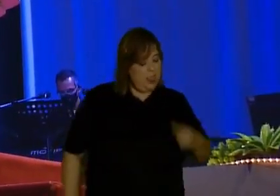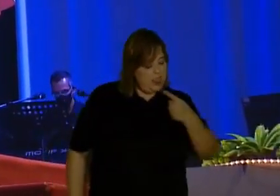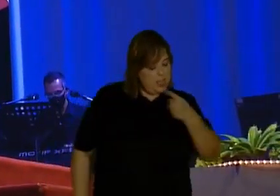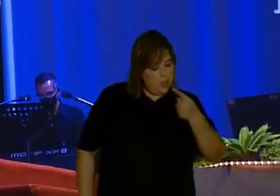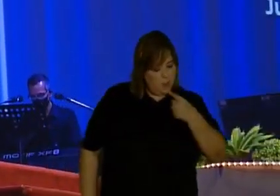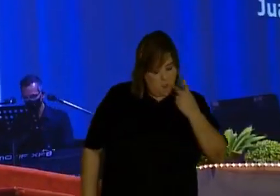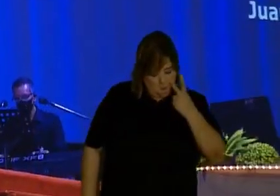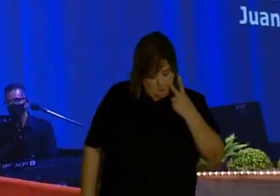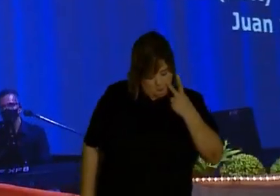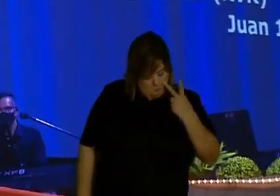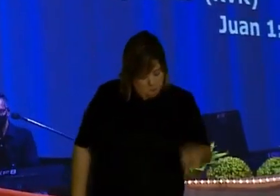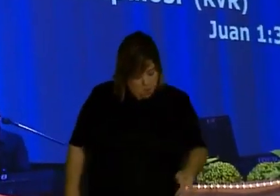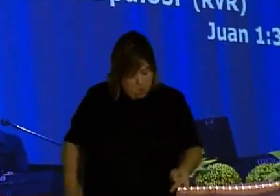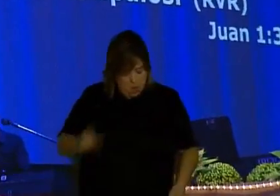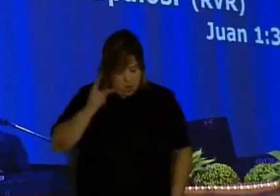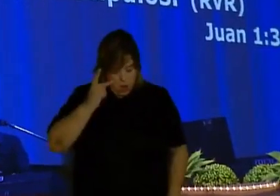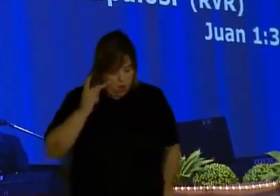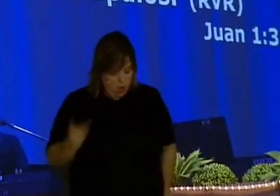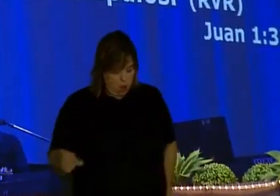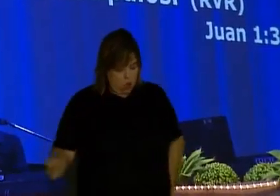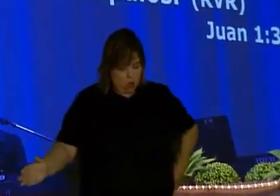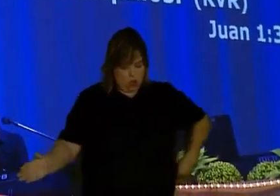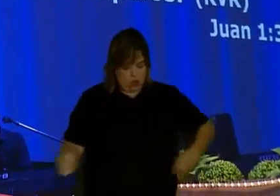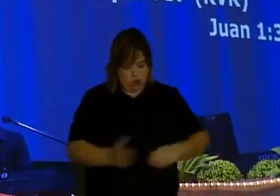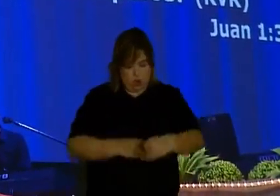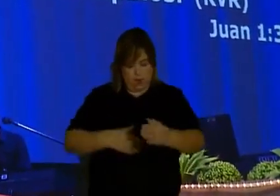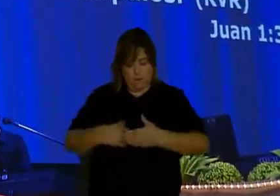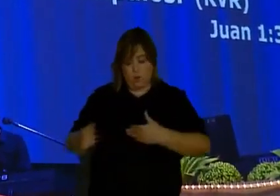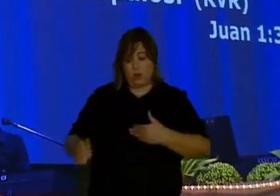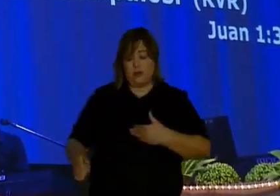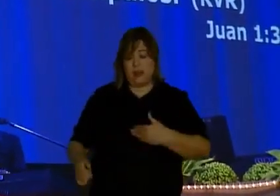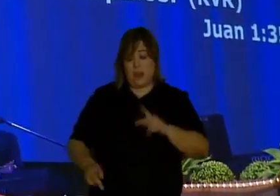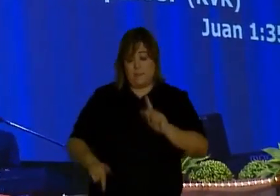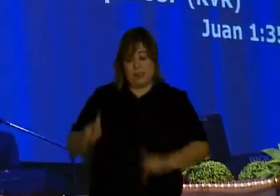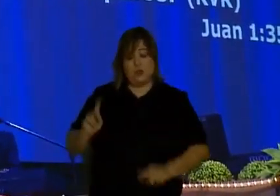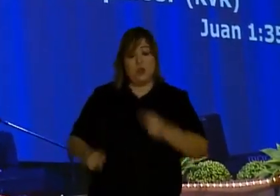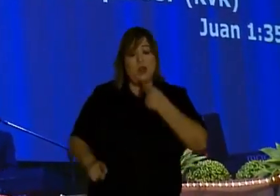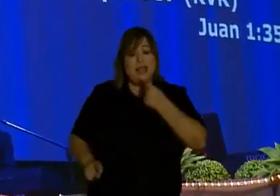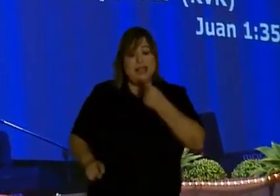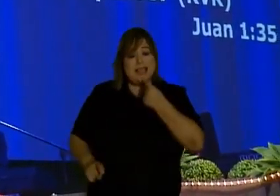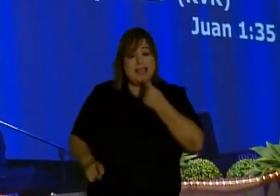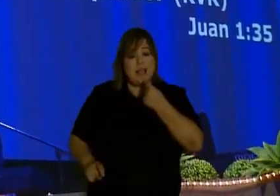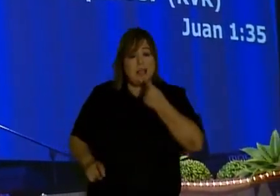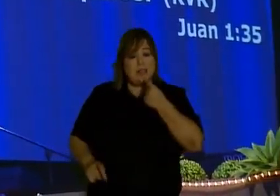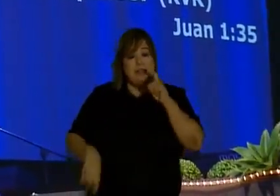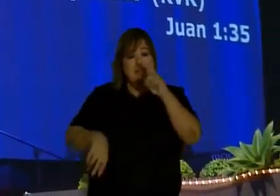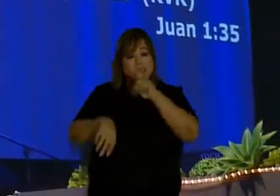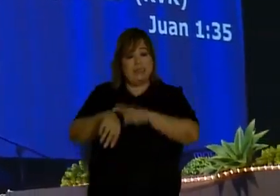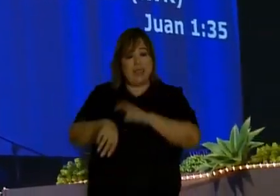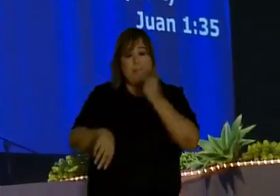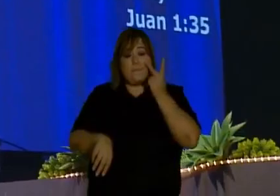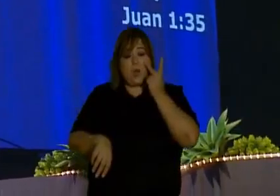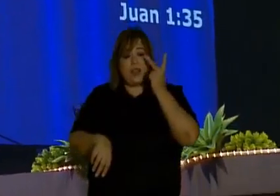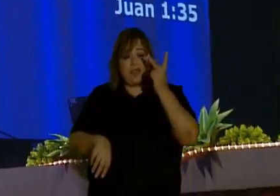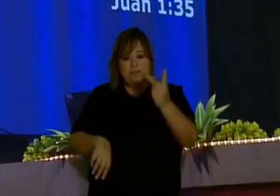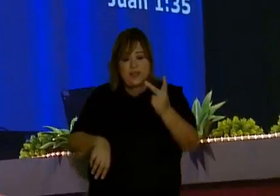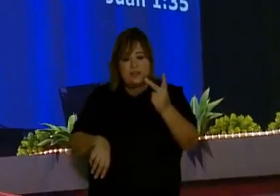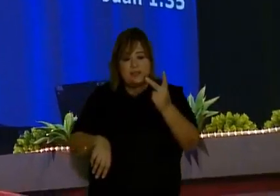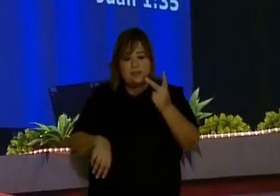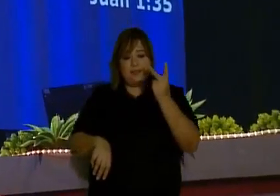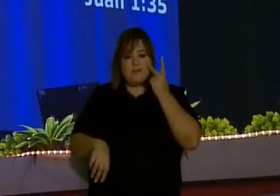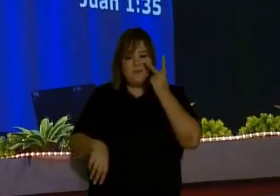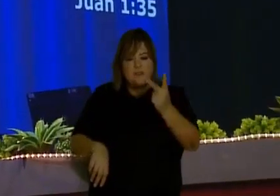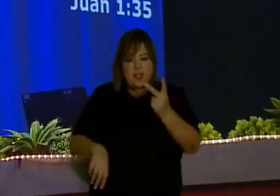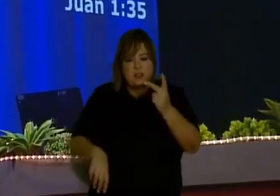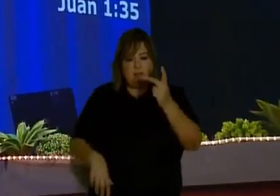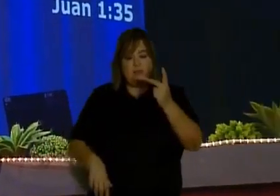una cosa es lo que puedan decir y otra es la que van a ver. Es hora de ver. Y estas señales seguirán a los que creen.